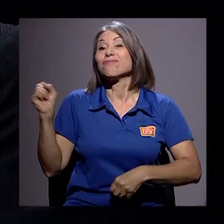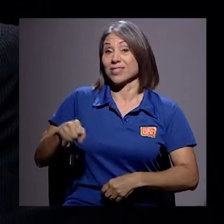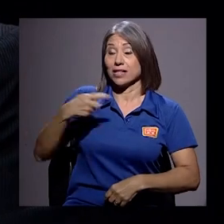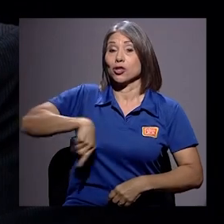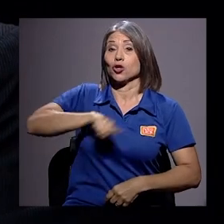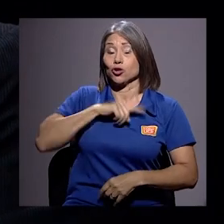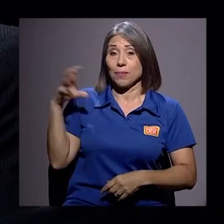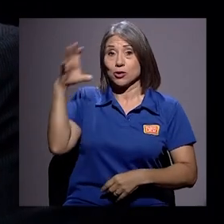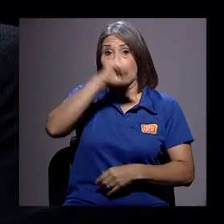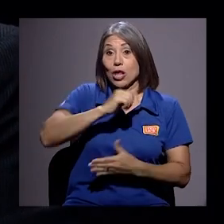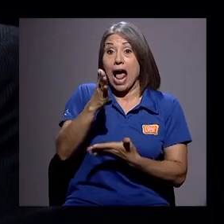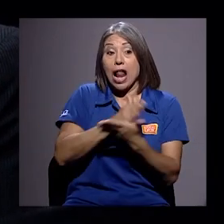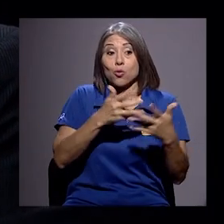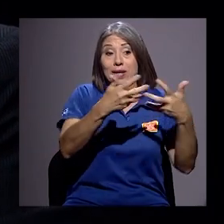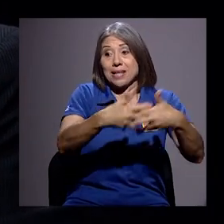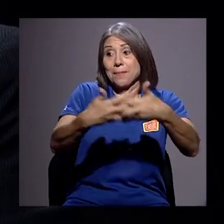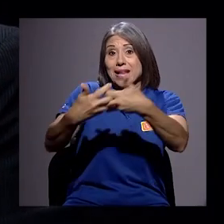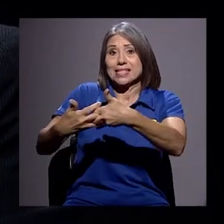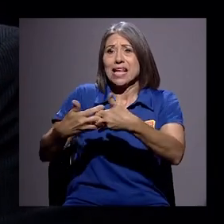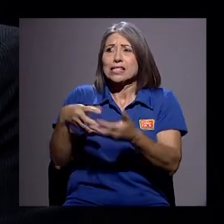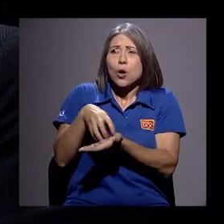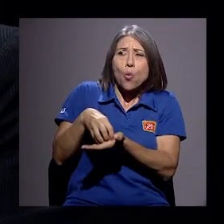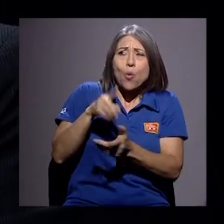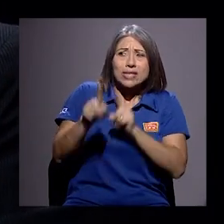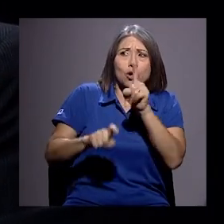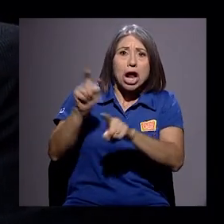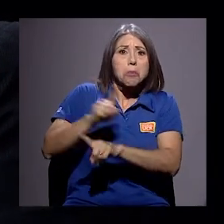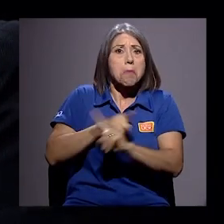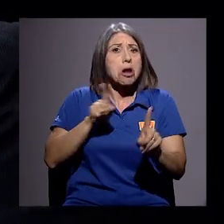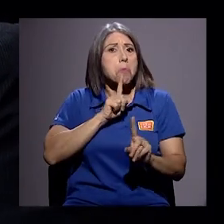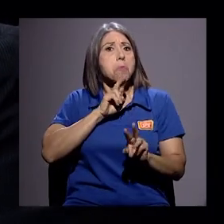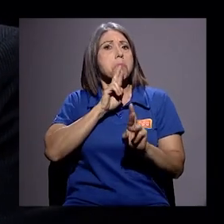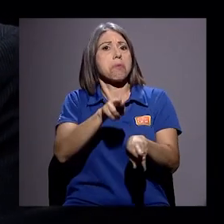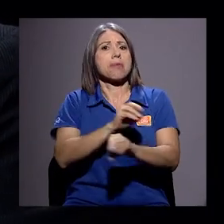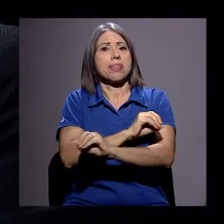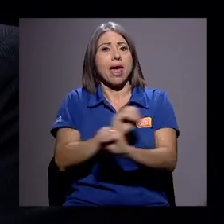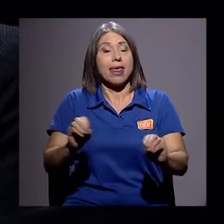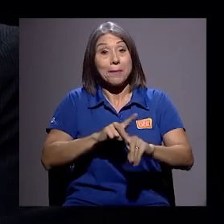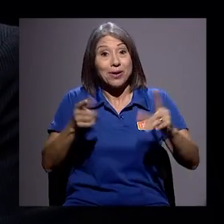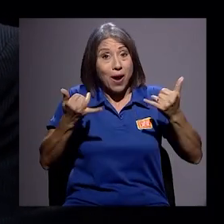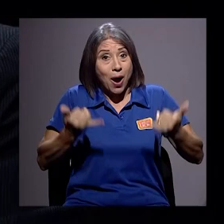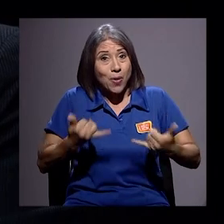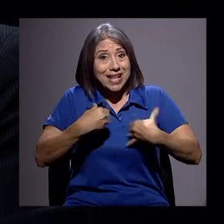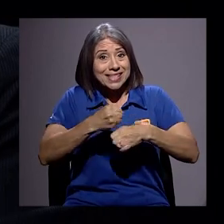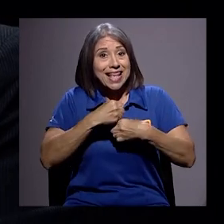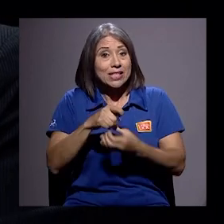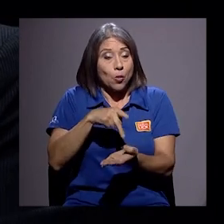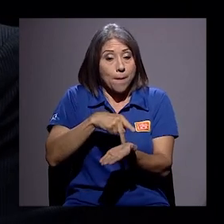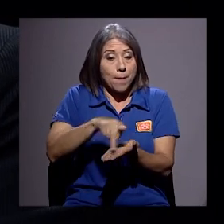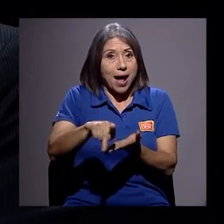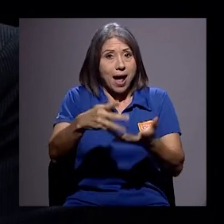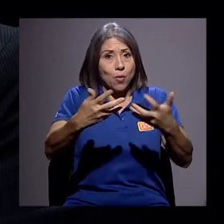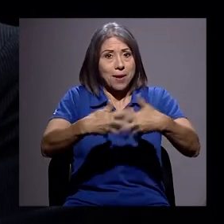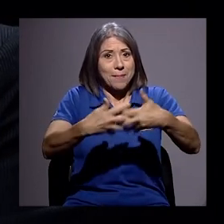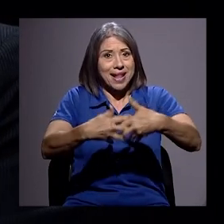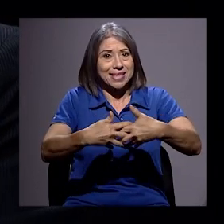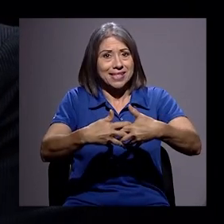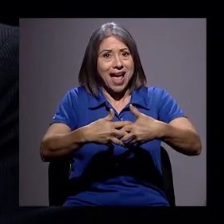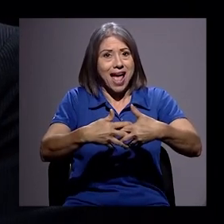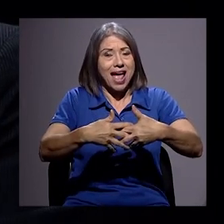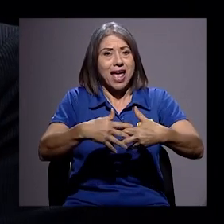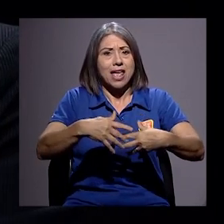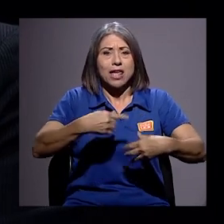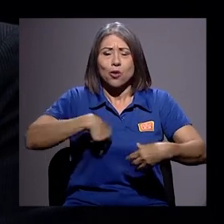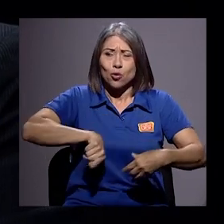empresas que cuestionaron y nunca se les respondieron los cuestionamientos y resulta ser que ahora se hizo un line de indemnización a la empresa y cuando vamos a